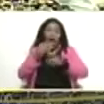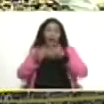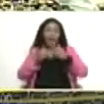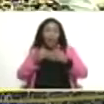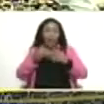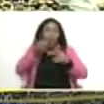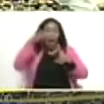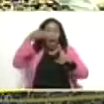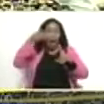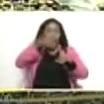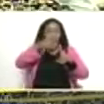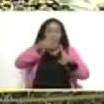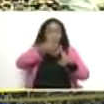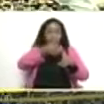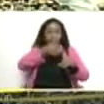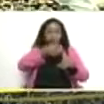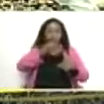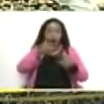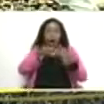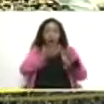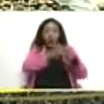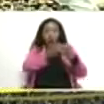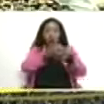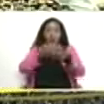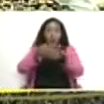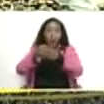ataques a unidades militares